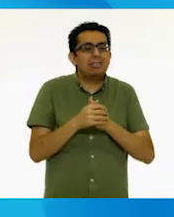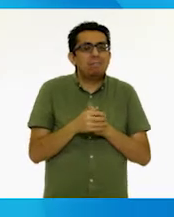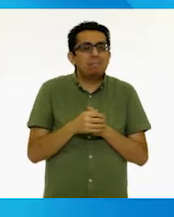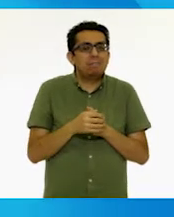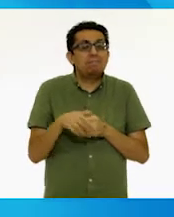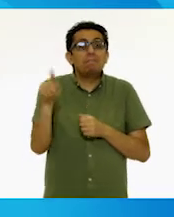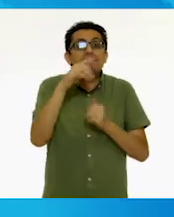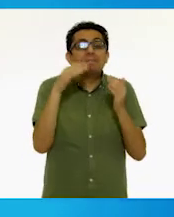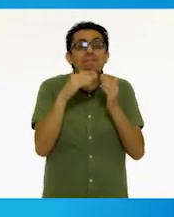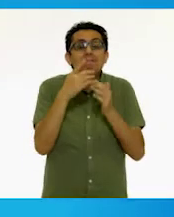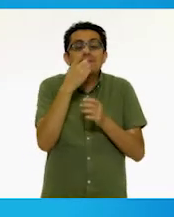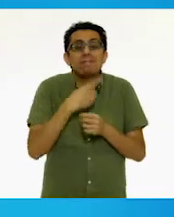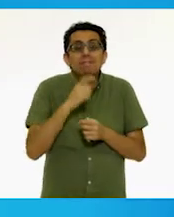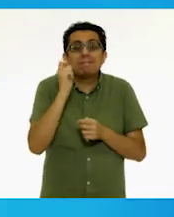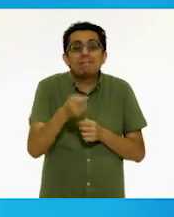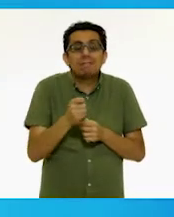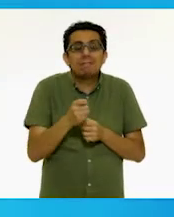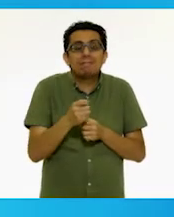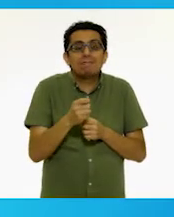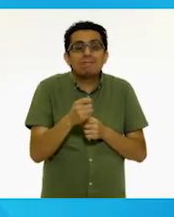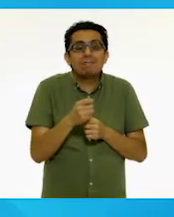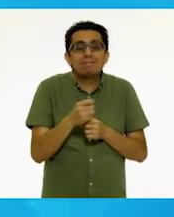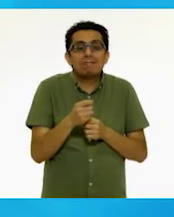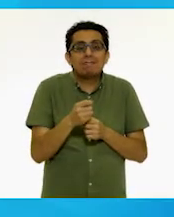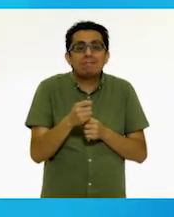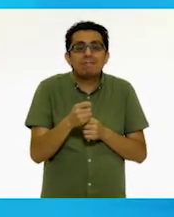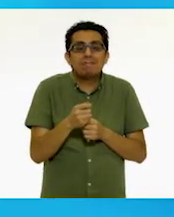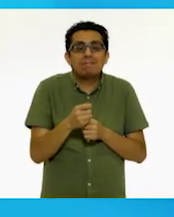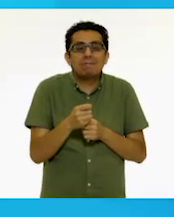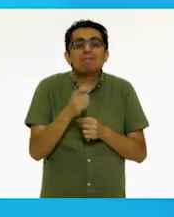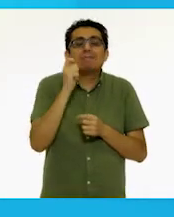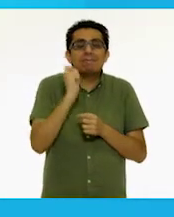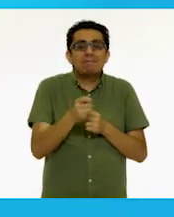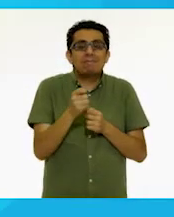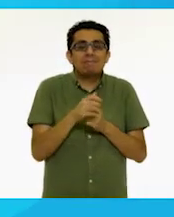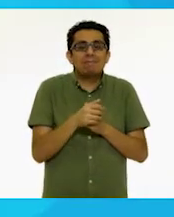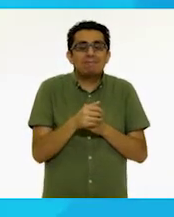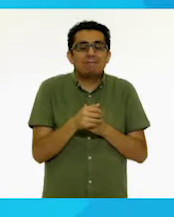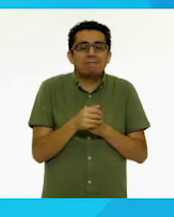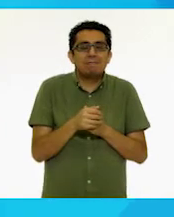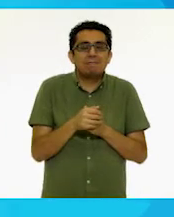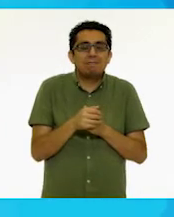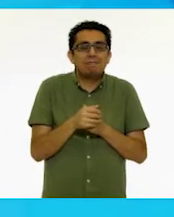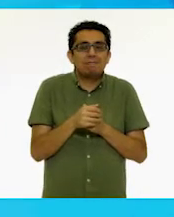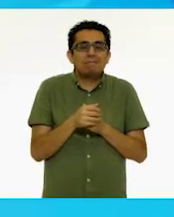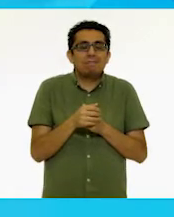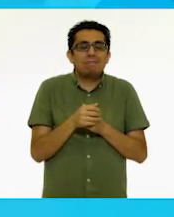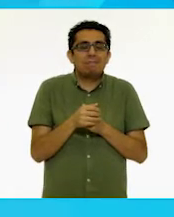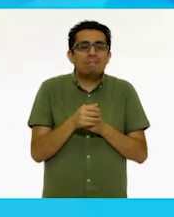casita, díganlo. 1, 2, 3. ¿Qué es? ¿Qué es, Pepe? Es alguien que está